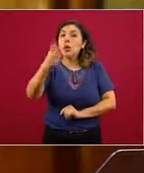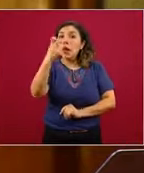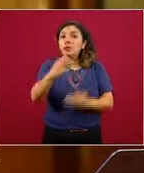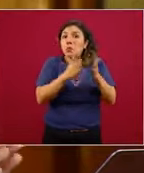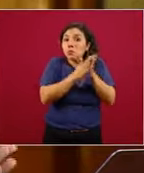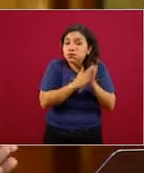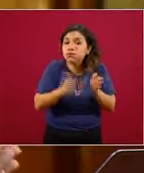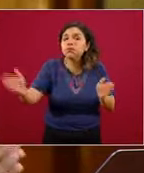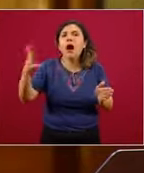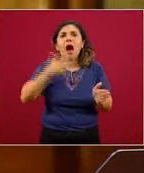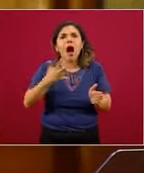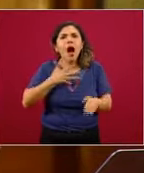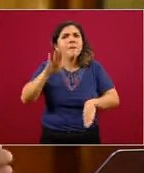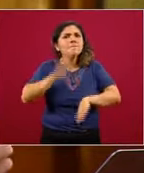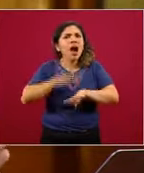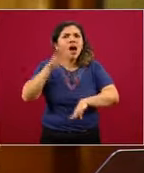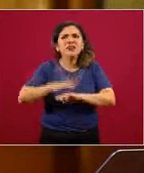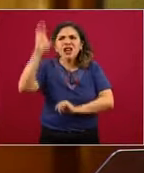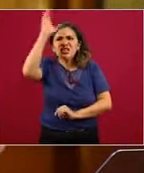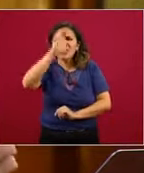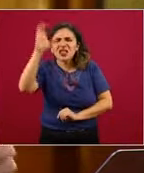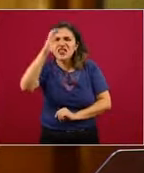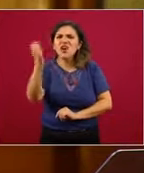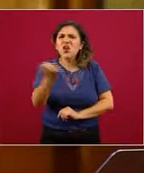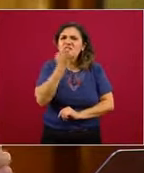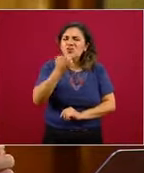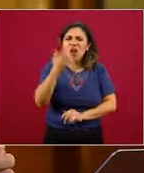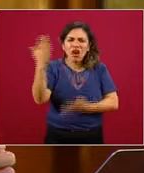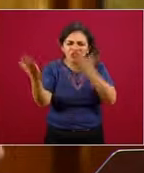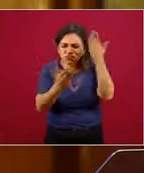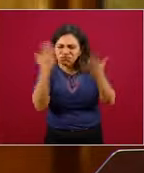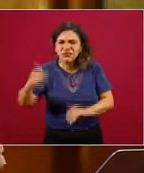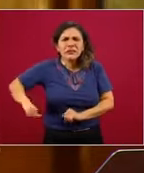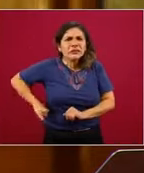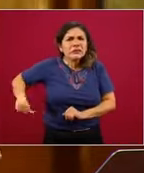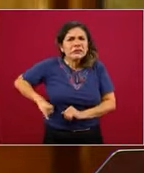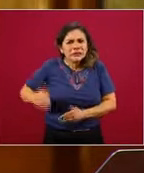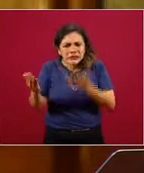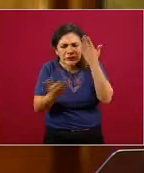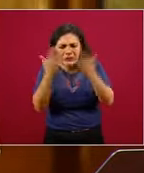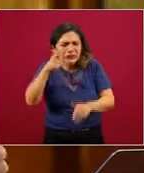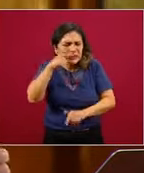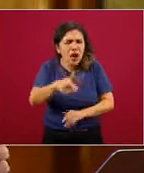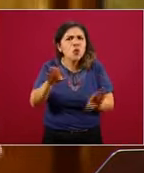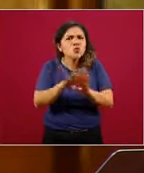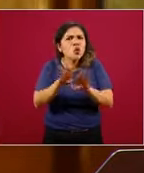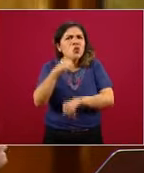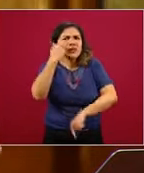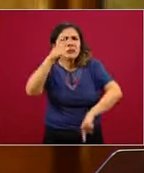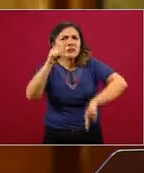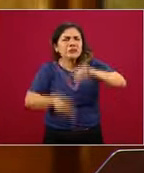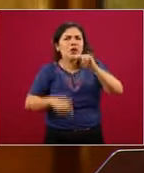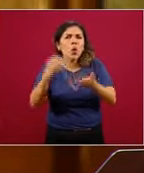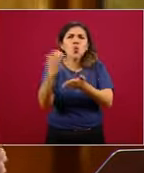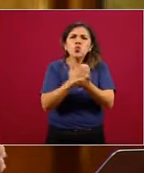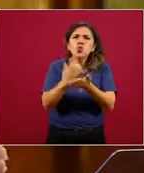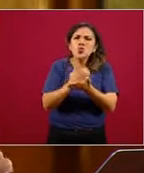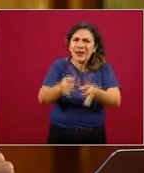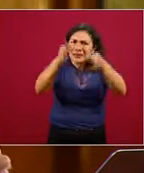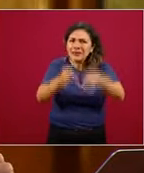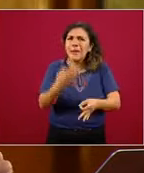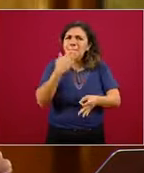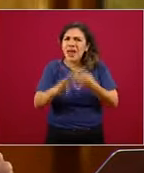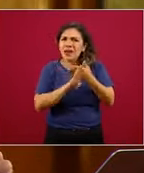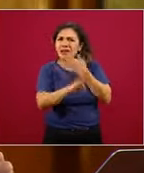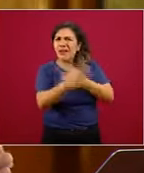habido un gran interés por la comunidad académica, científica, por lograr tener tratamientos que fuesen